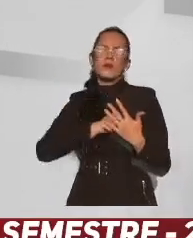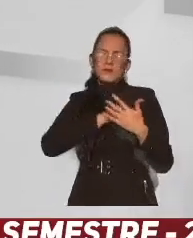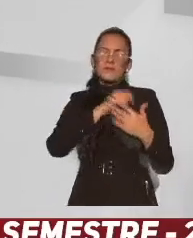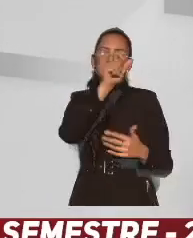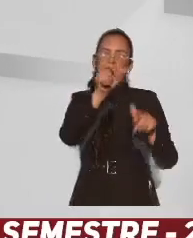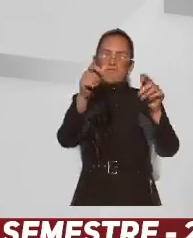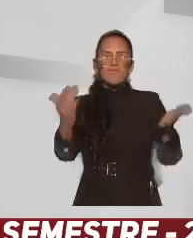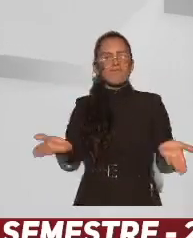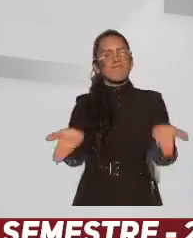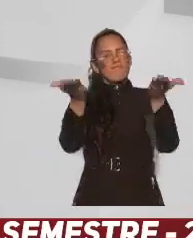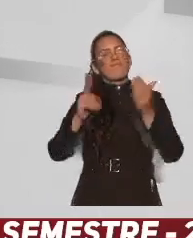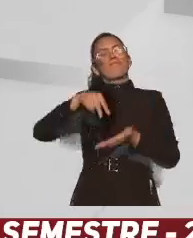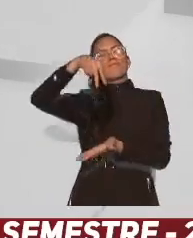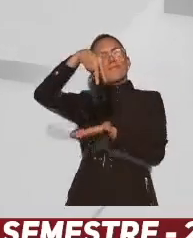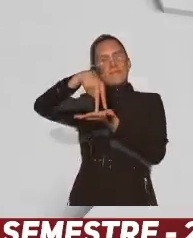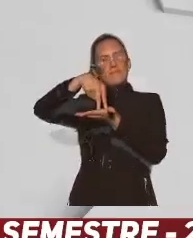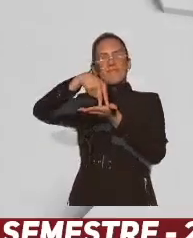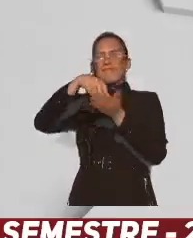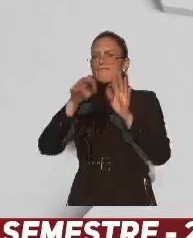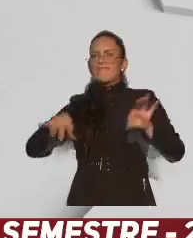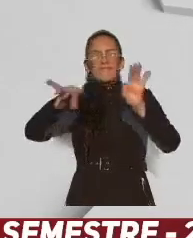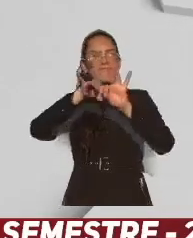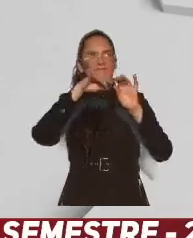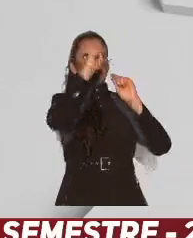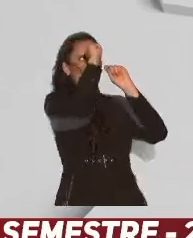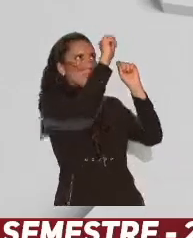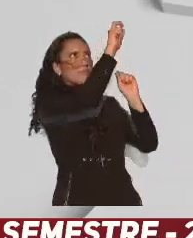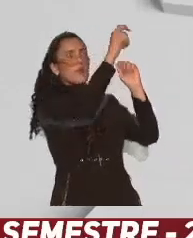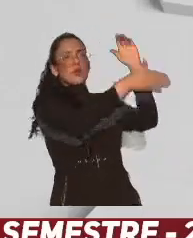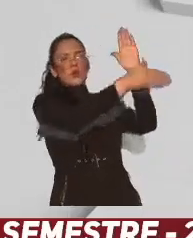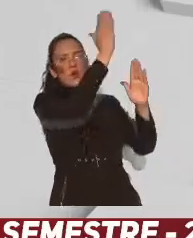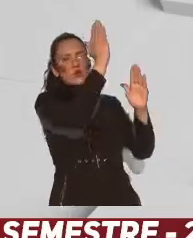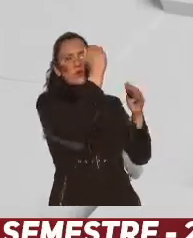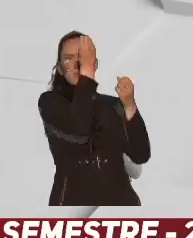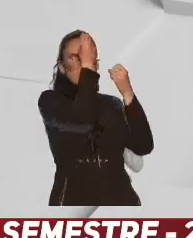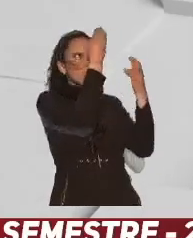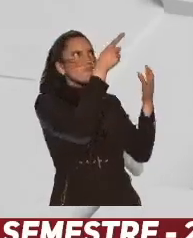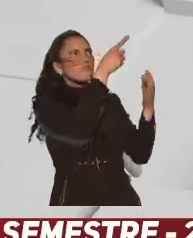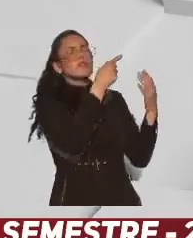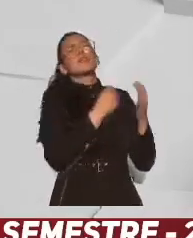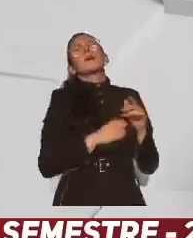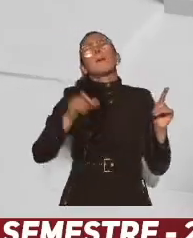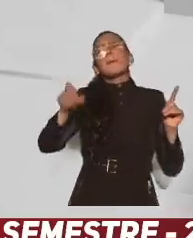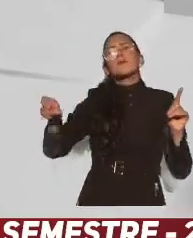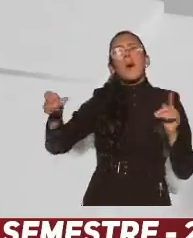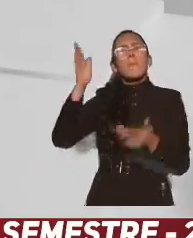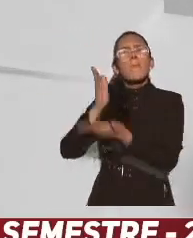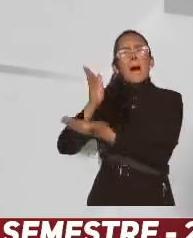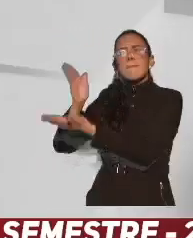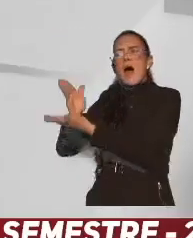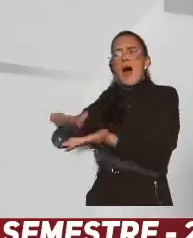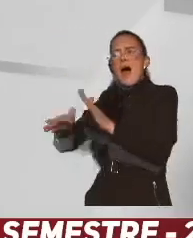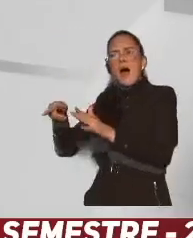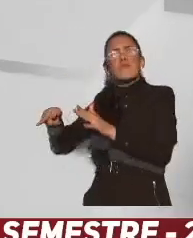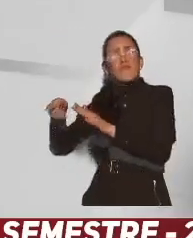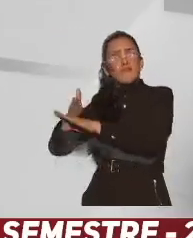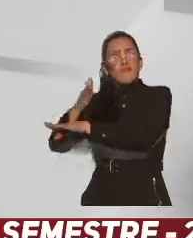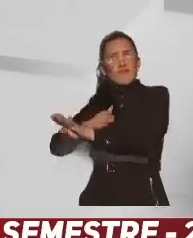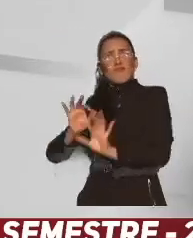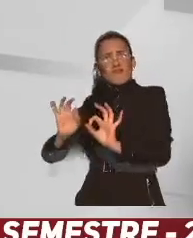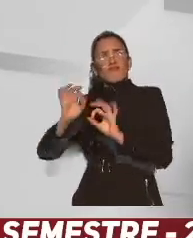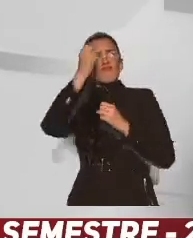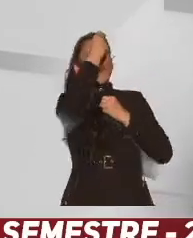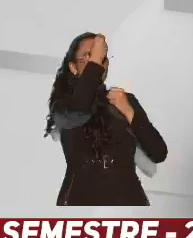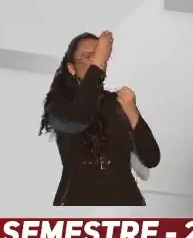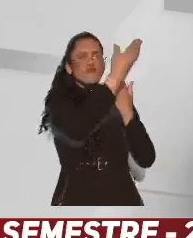pie, elevar plegarias al Todopoderoso para asegurarles a nuestros hombres caídos en cumplimiento del deber su descanso eterno